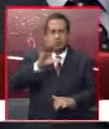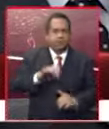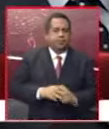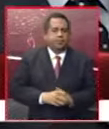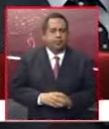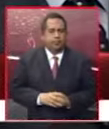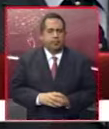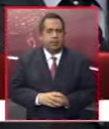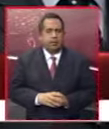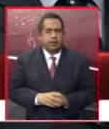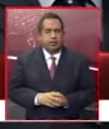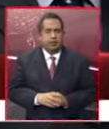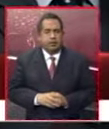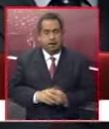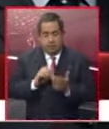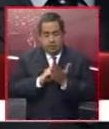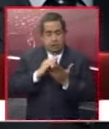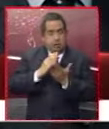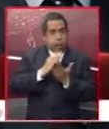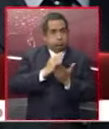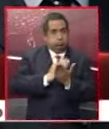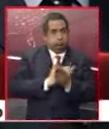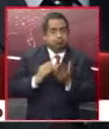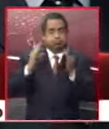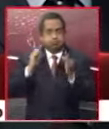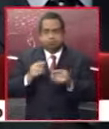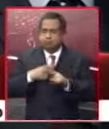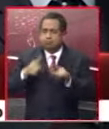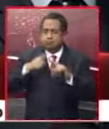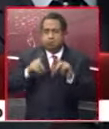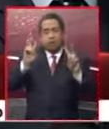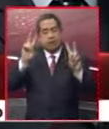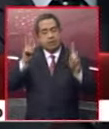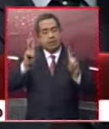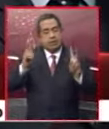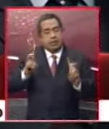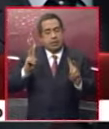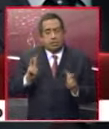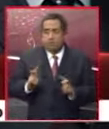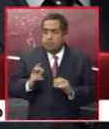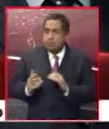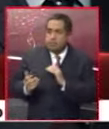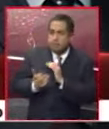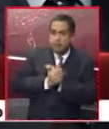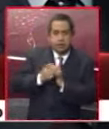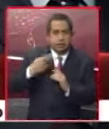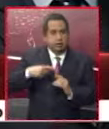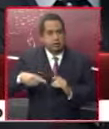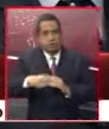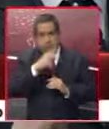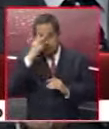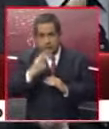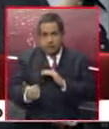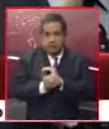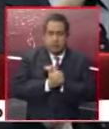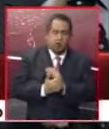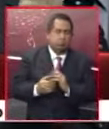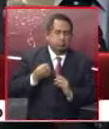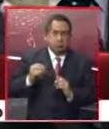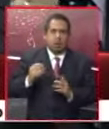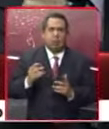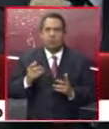Su agenda legislativa de los temas que más reclaman los mexicanos, que